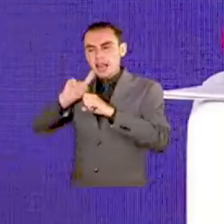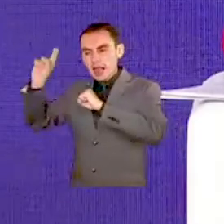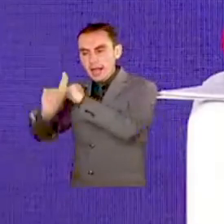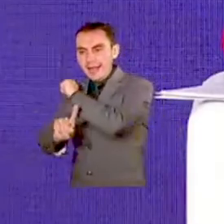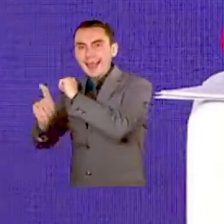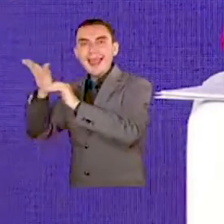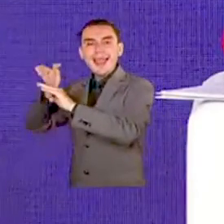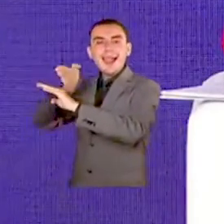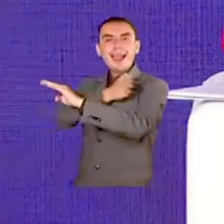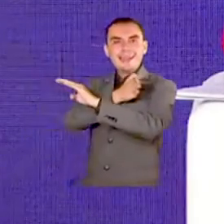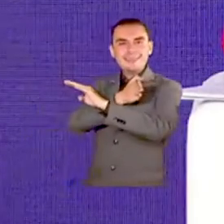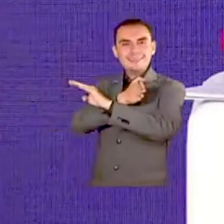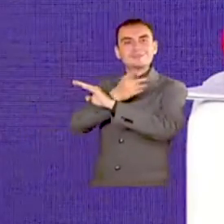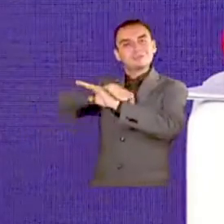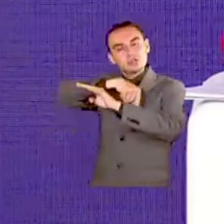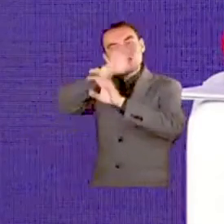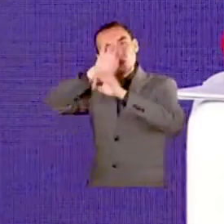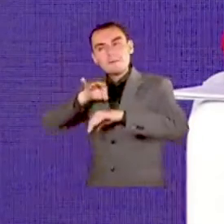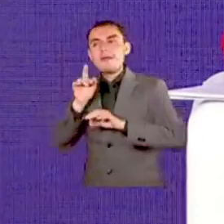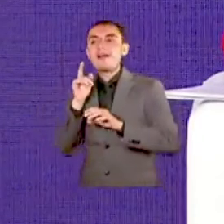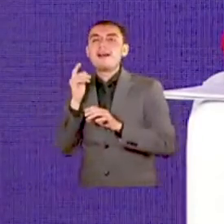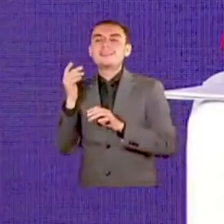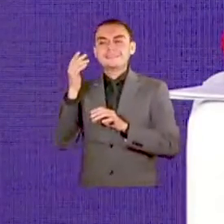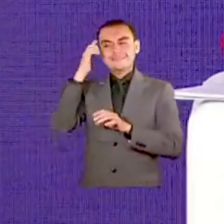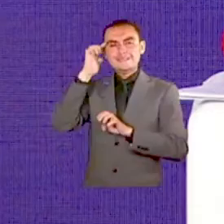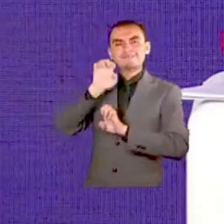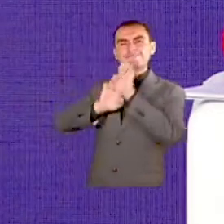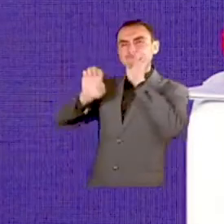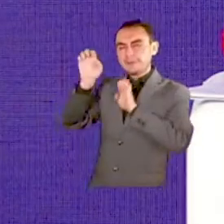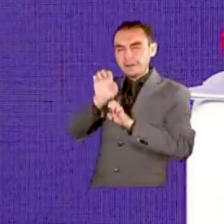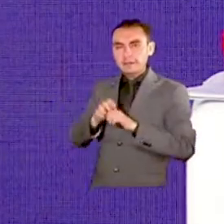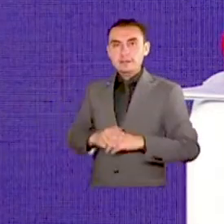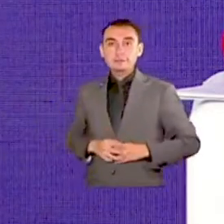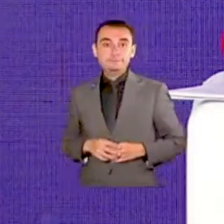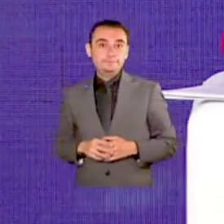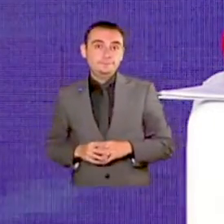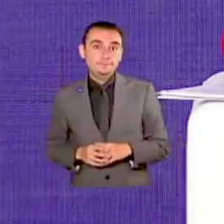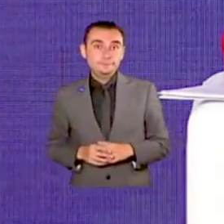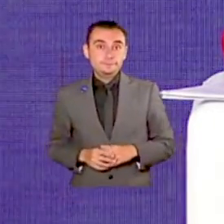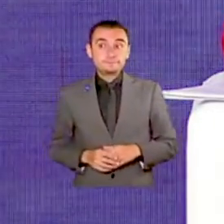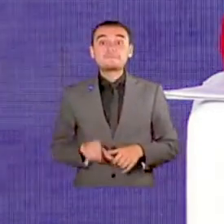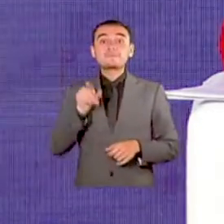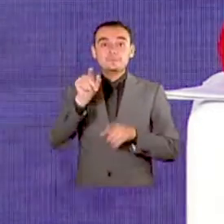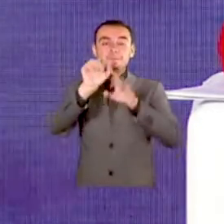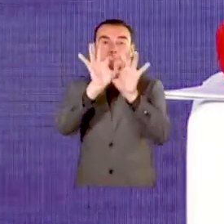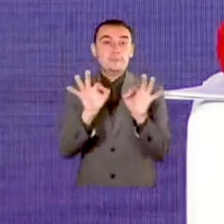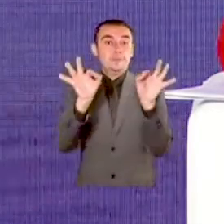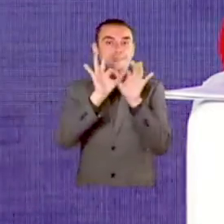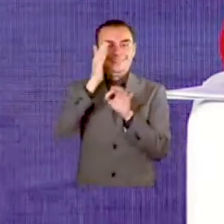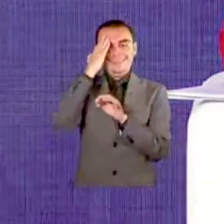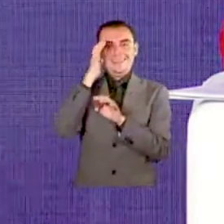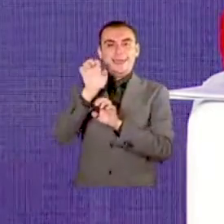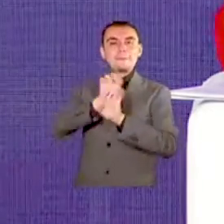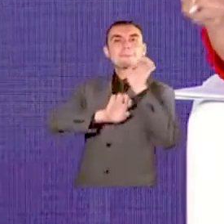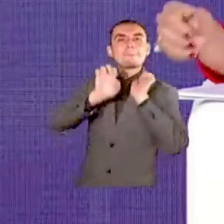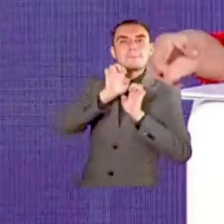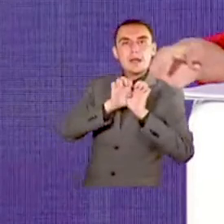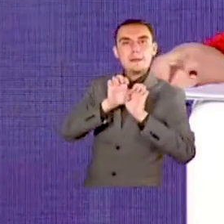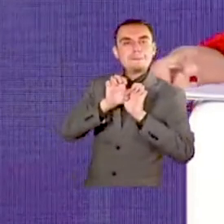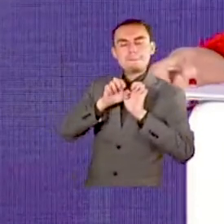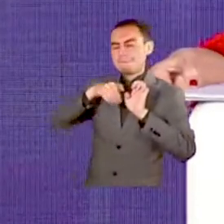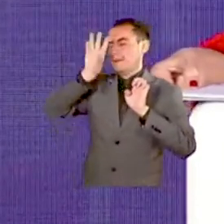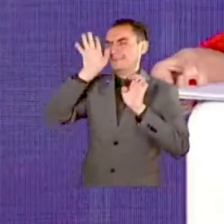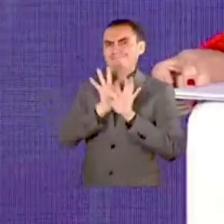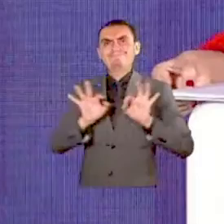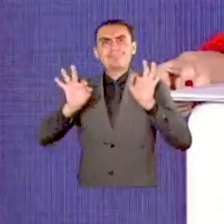como rectora o cabeza de la Procuraduría General de la Nación, ha sido muy importante decirles que lo preventivo es más importante que lo